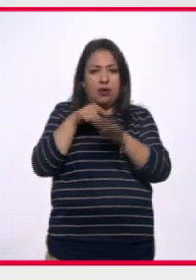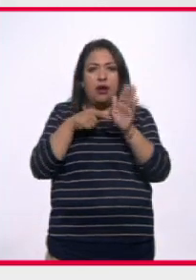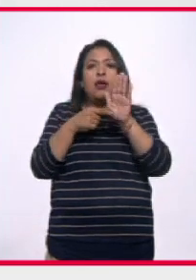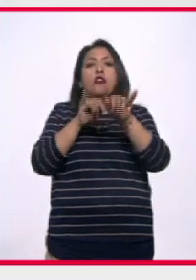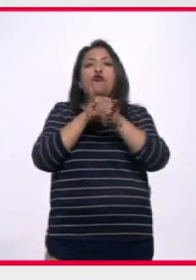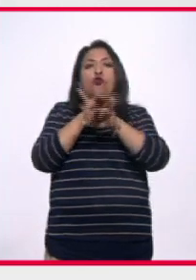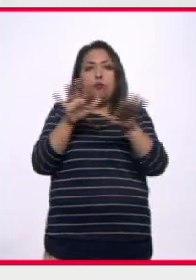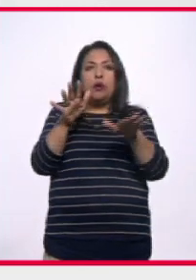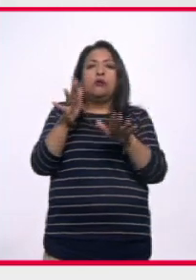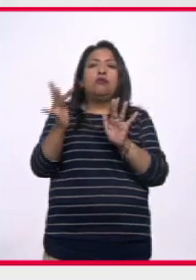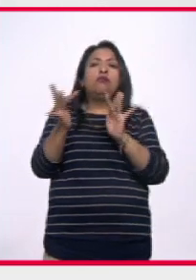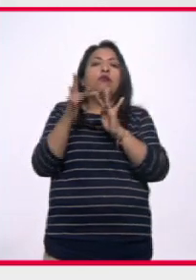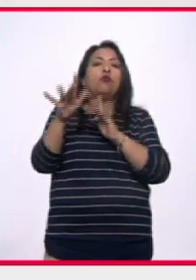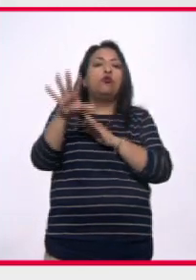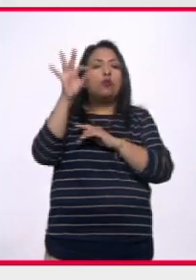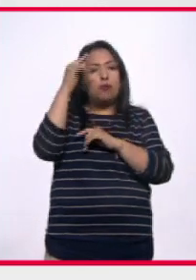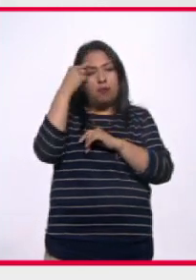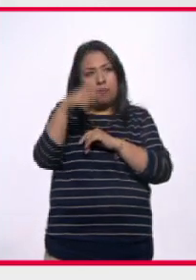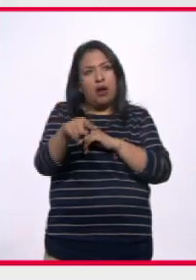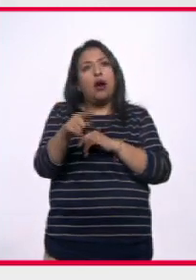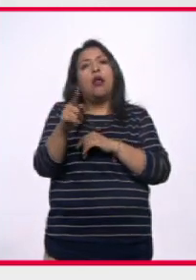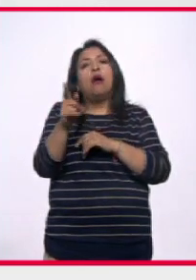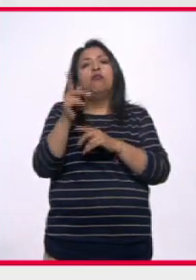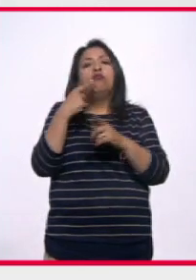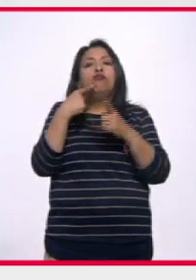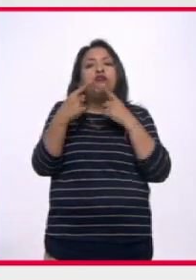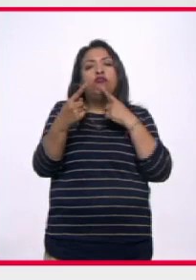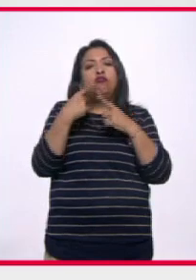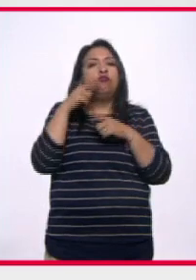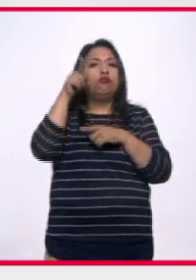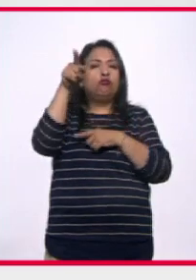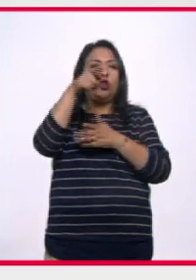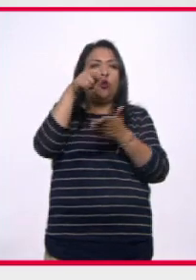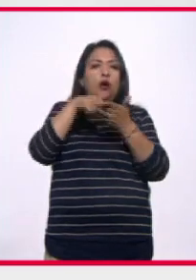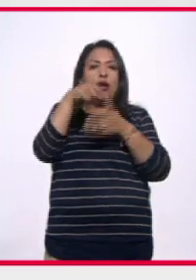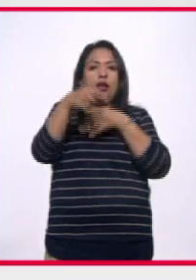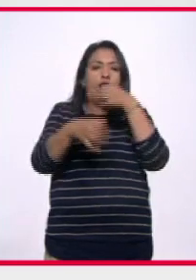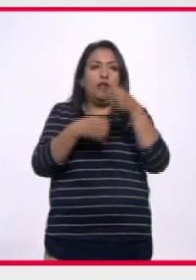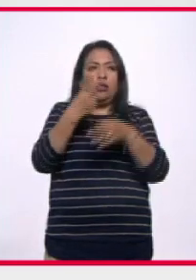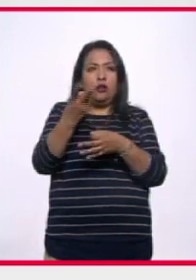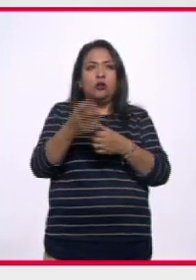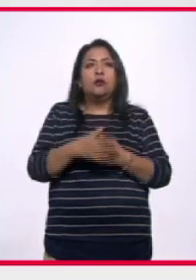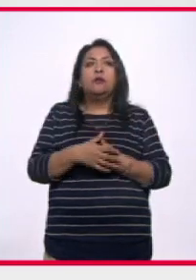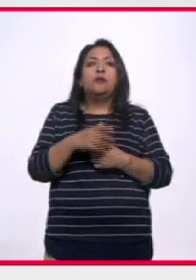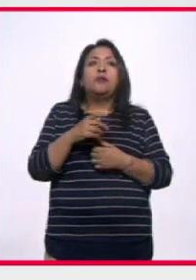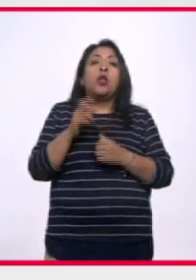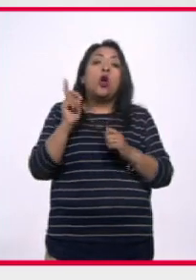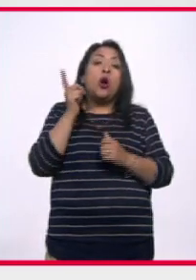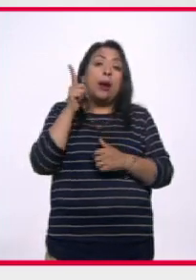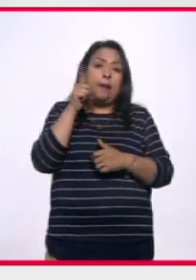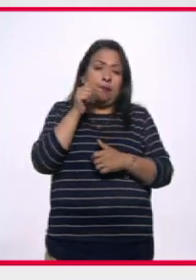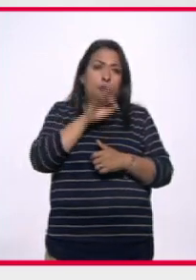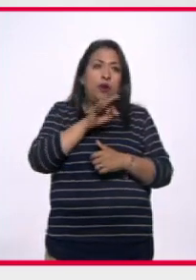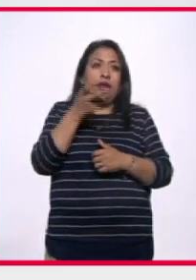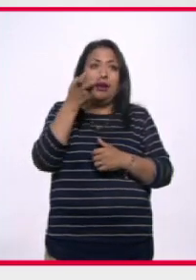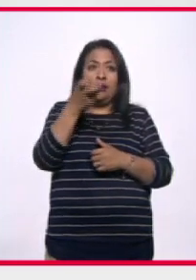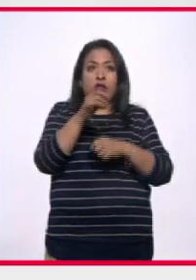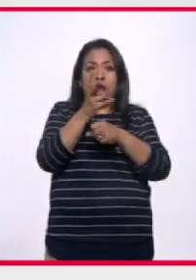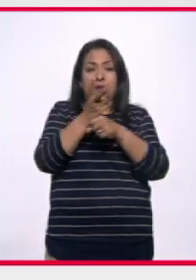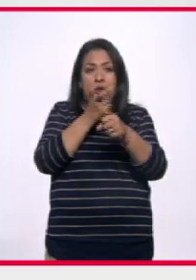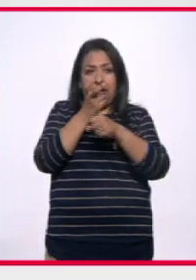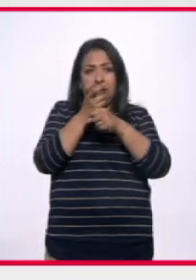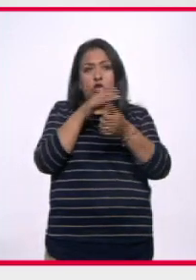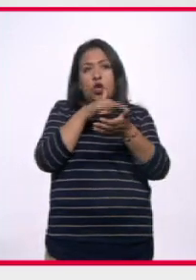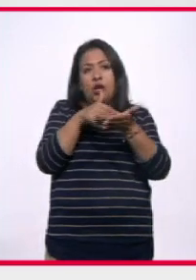así es y lo estamos buscando justo para que te podamos conversar con él desde aquí noticias 22 hembras mañana sea posible y nosotros con esta invitación